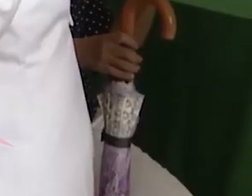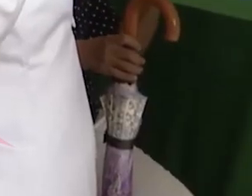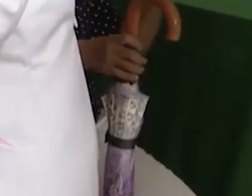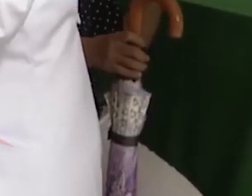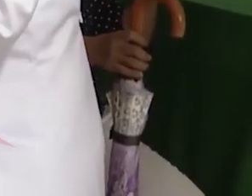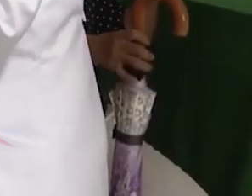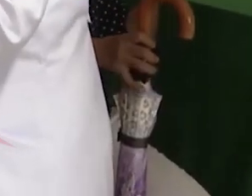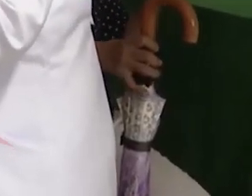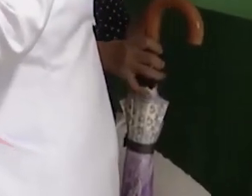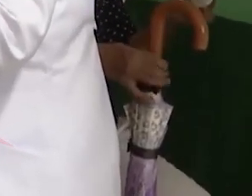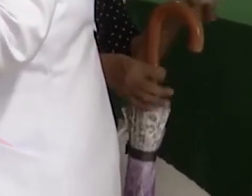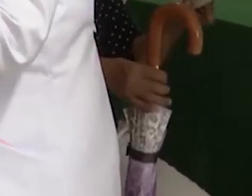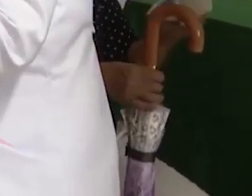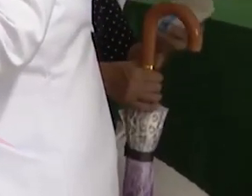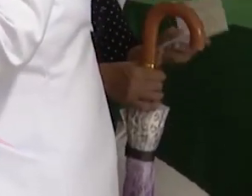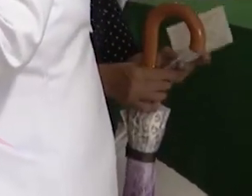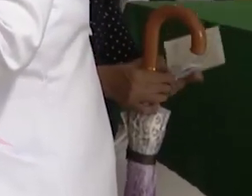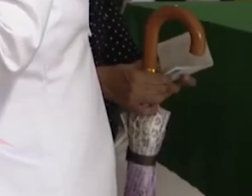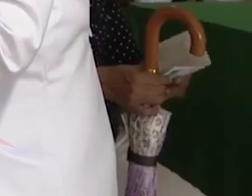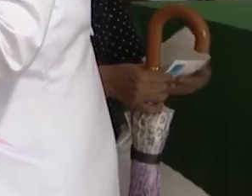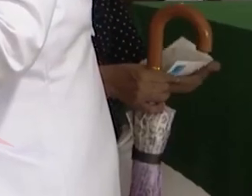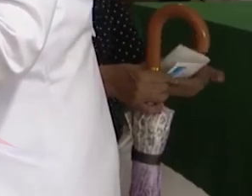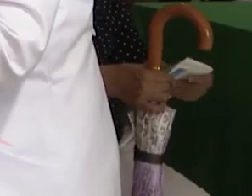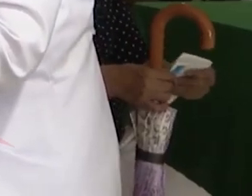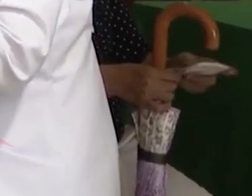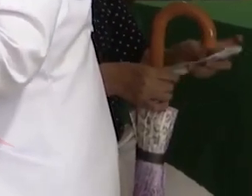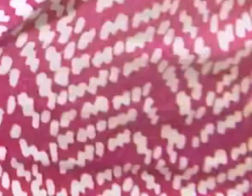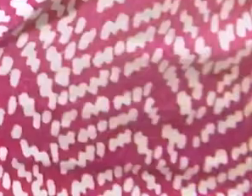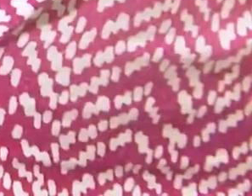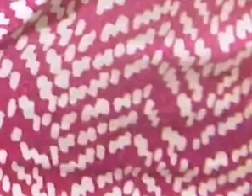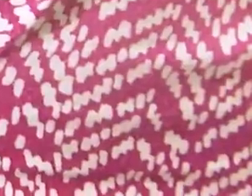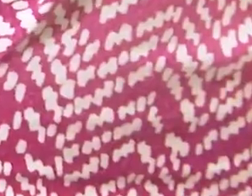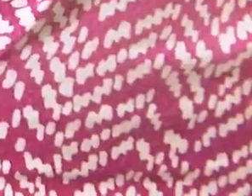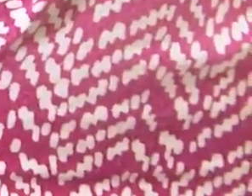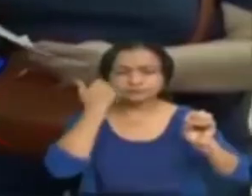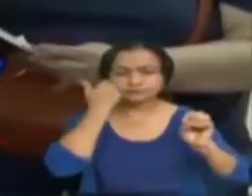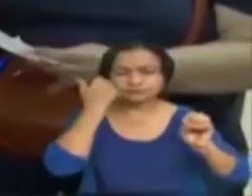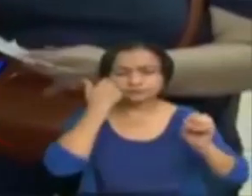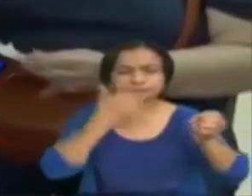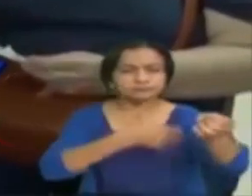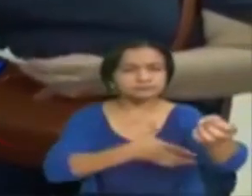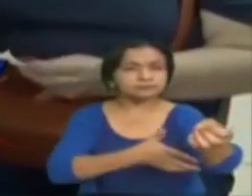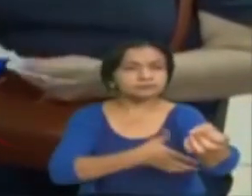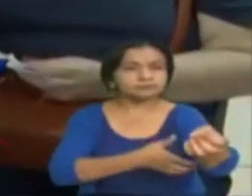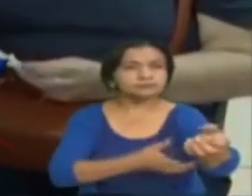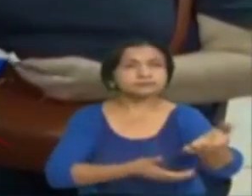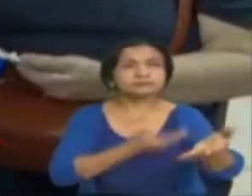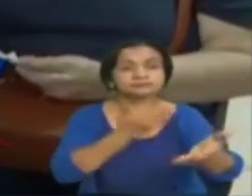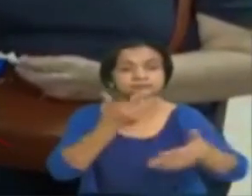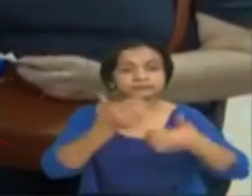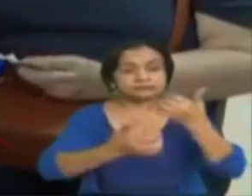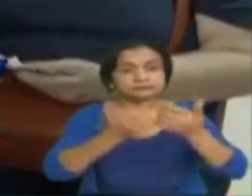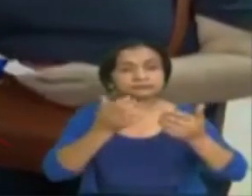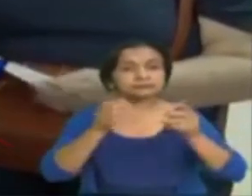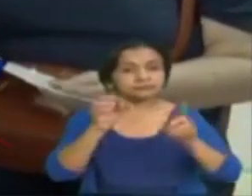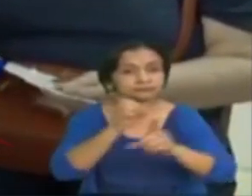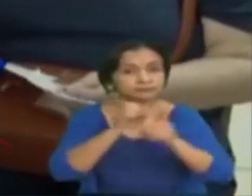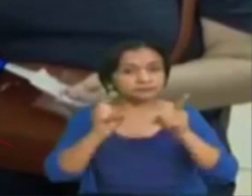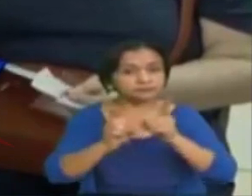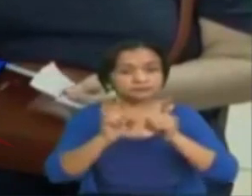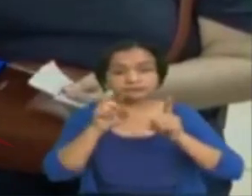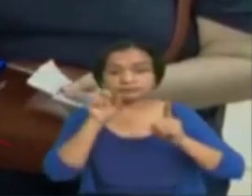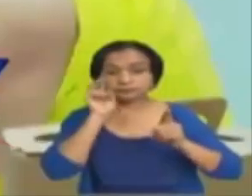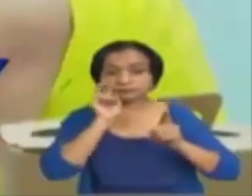a conocer la vocera del gobierno y vicepresidenta de Nicaragua, Rosario Murillo. Junto a las vacunas vamos caminando y mañana